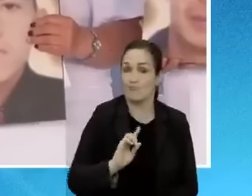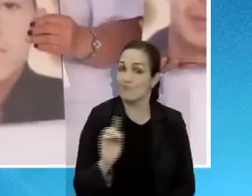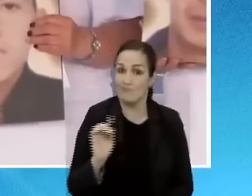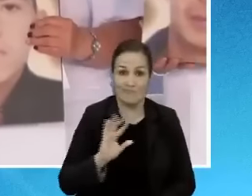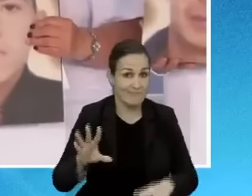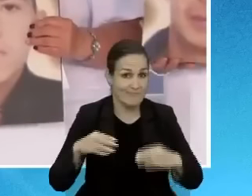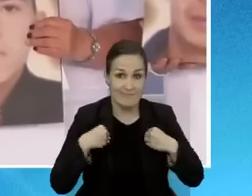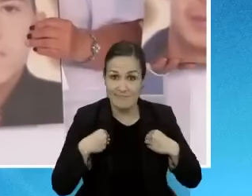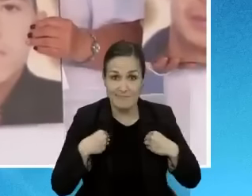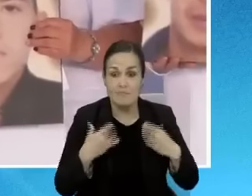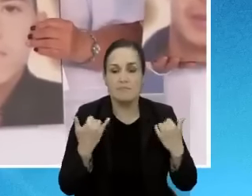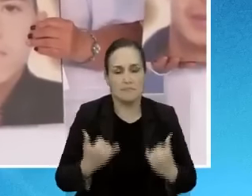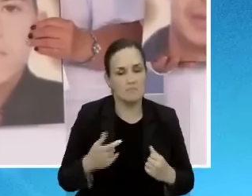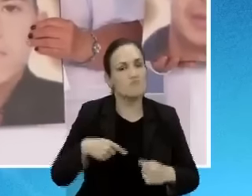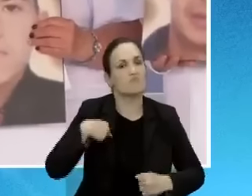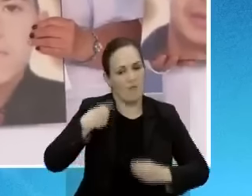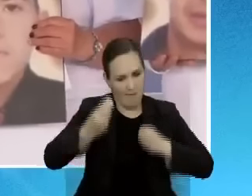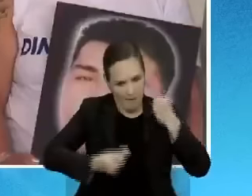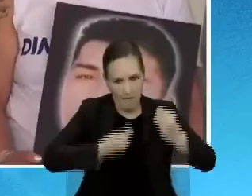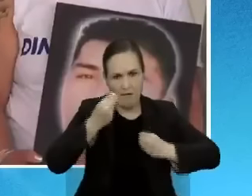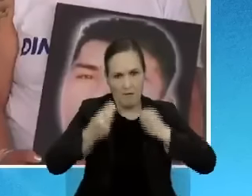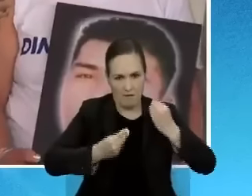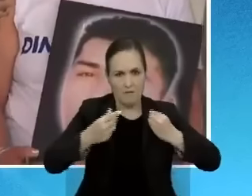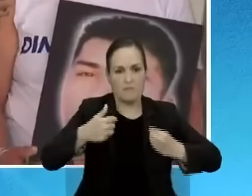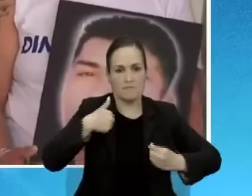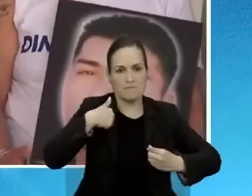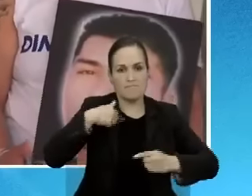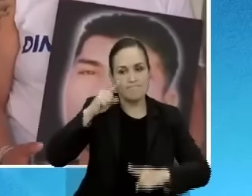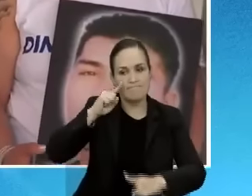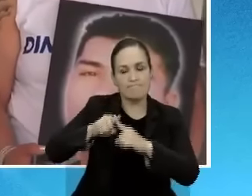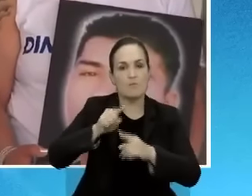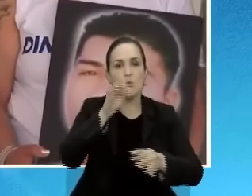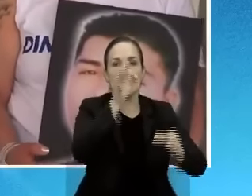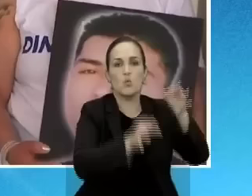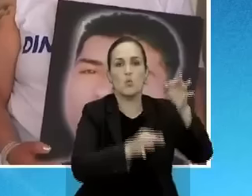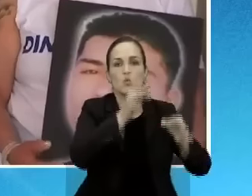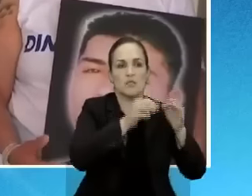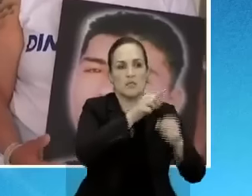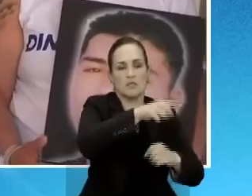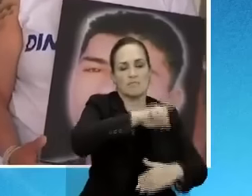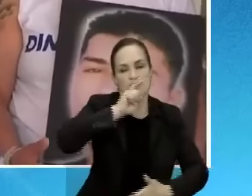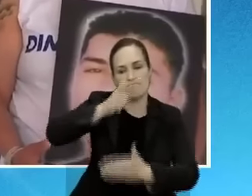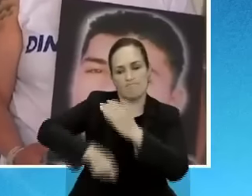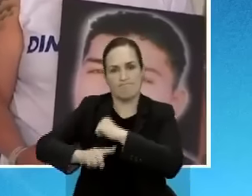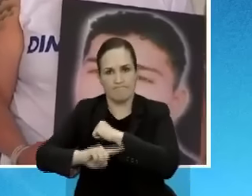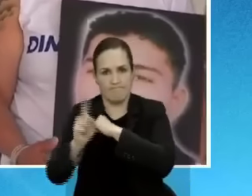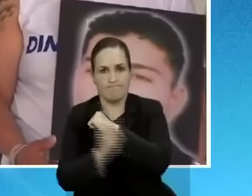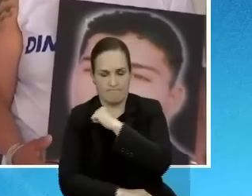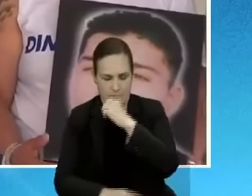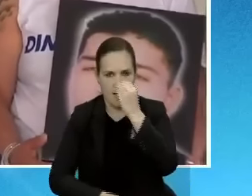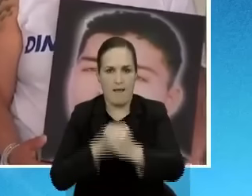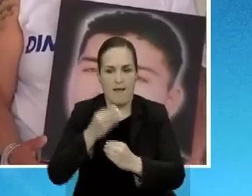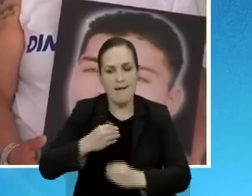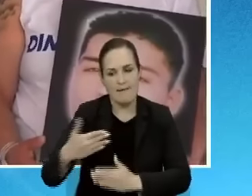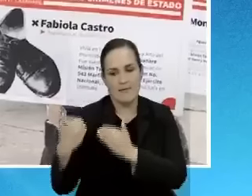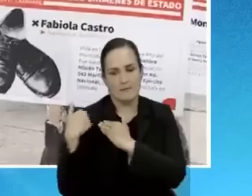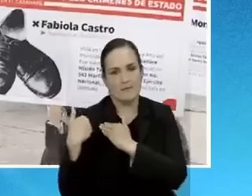y vamos a hacer lo necesario para que ante la justicia este señor tenga que afrontar su